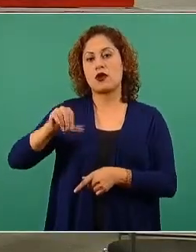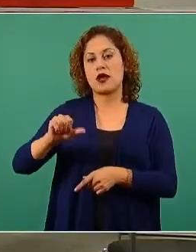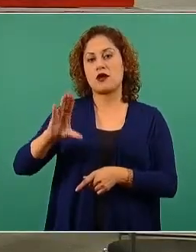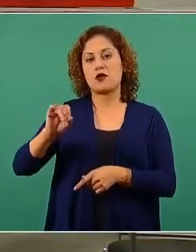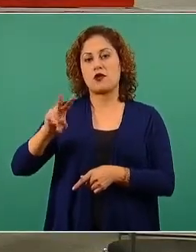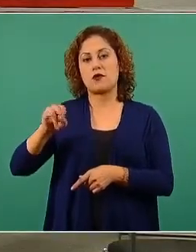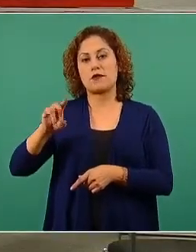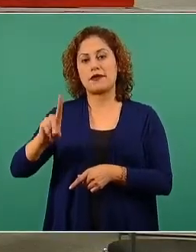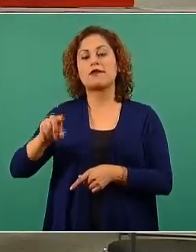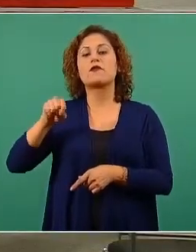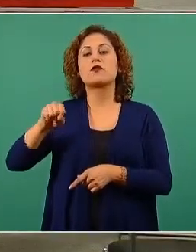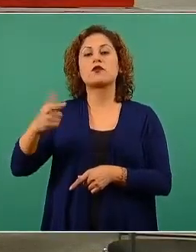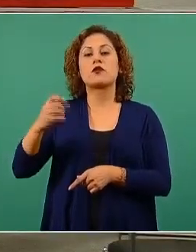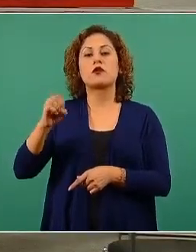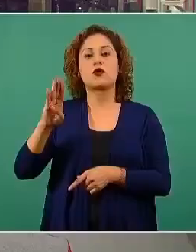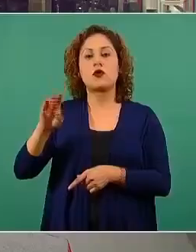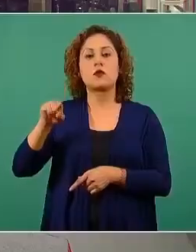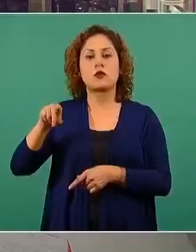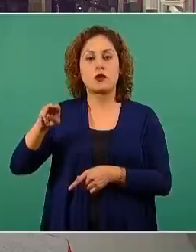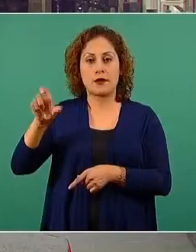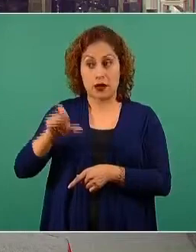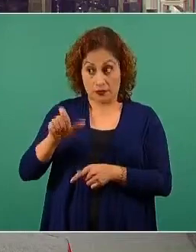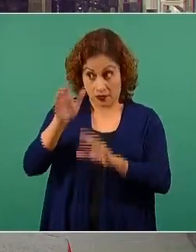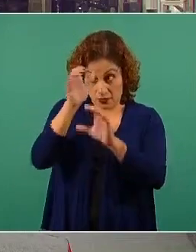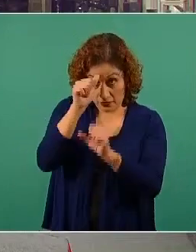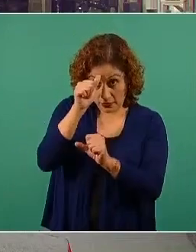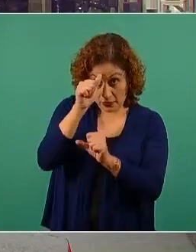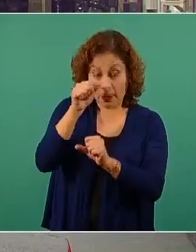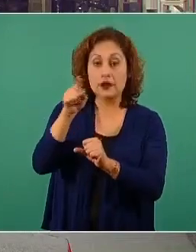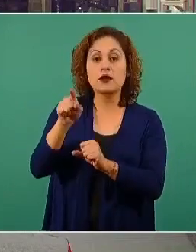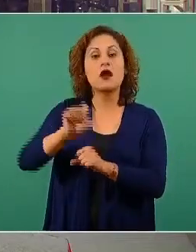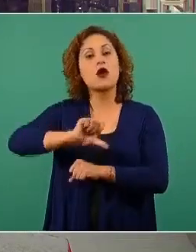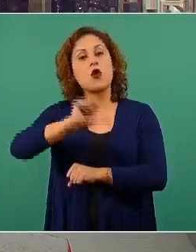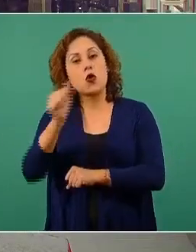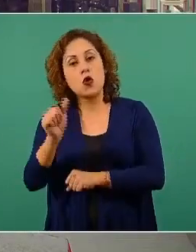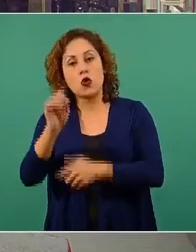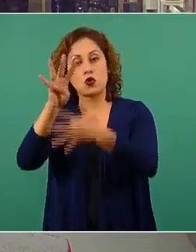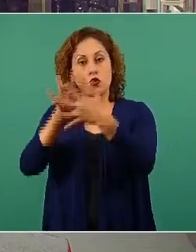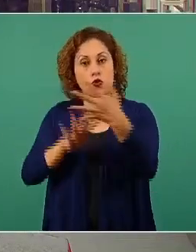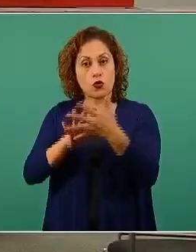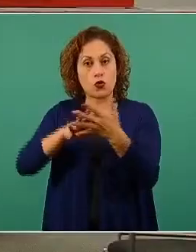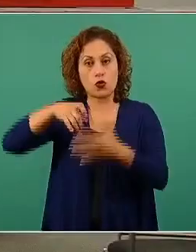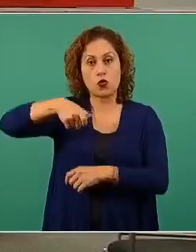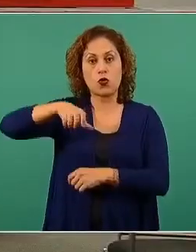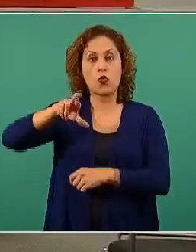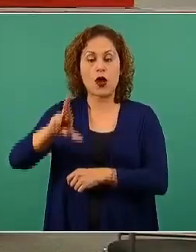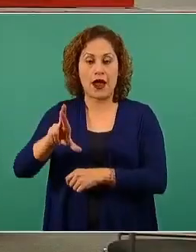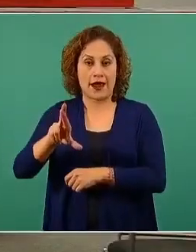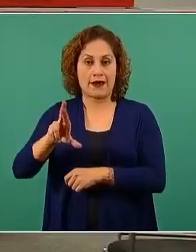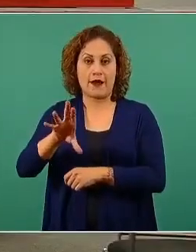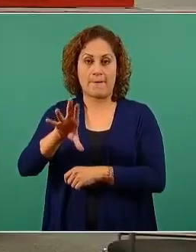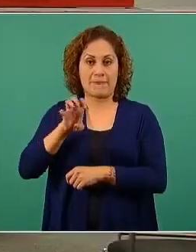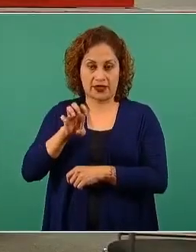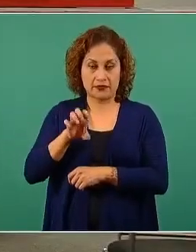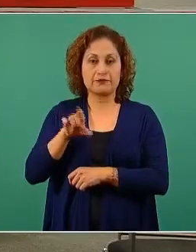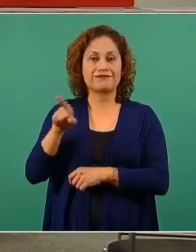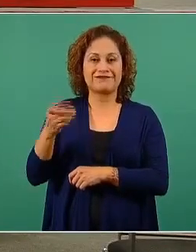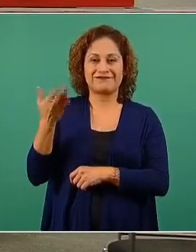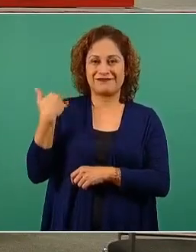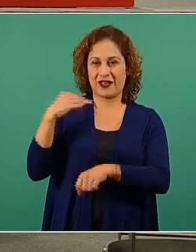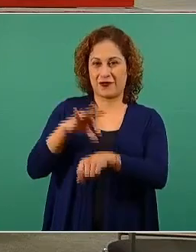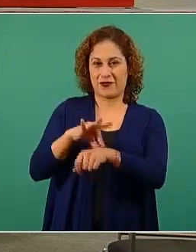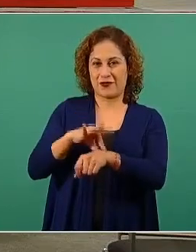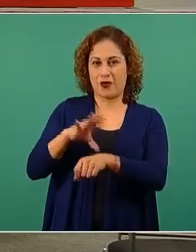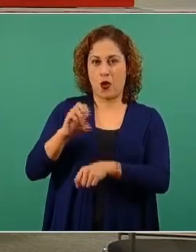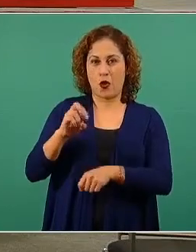vacunacovid.gov.mx. ¿De acuerdo? Y finalmente este código QR es lo que presentó el propio Ricardo Cortés hace algunos días